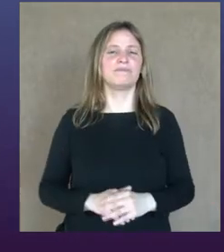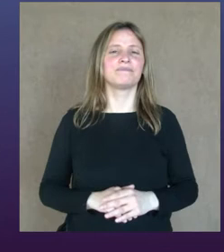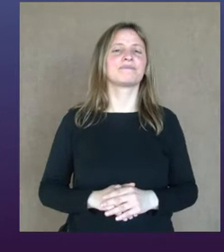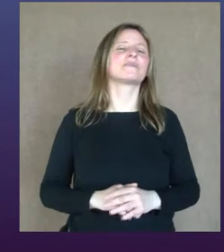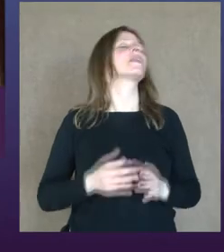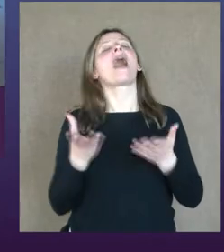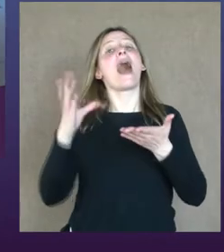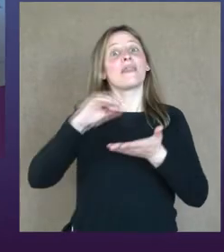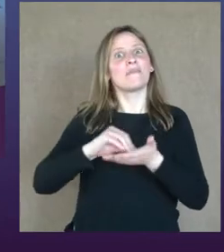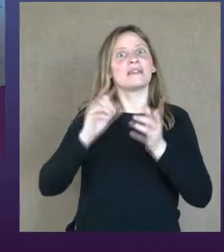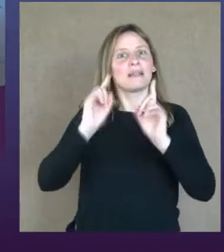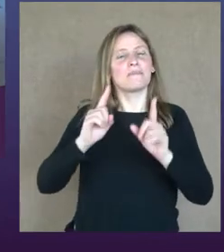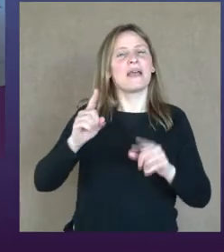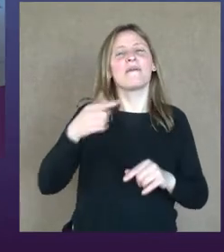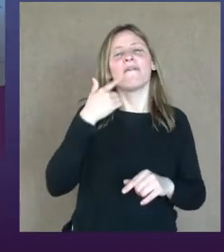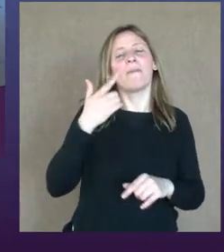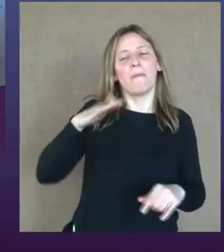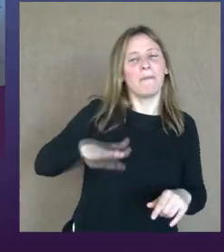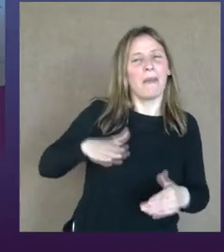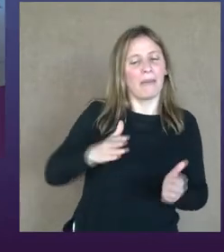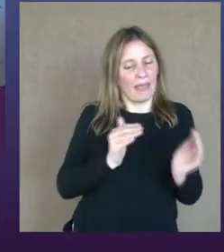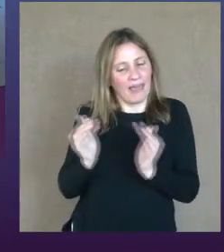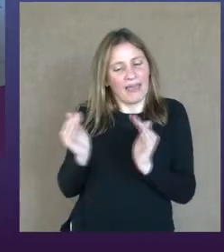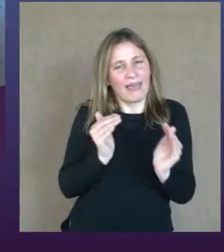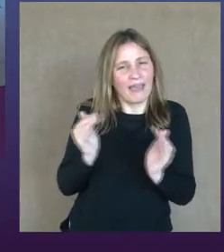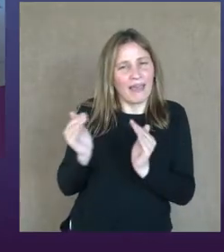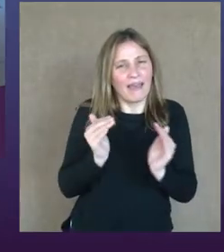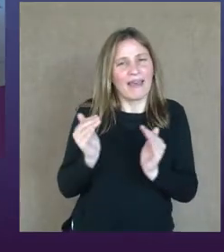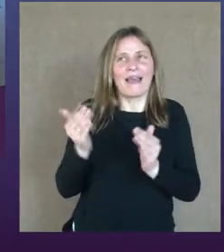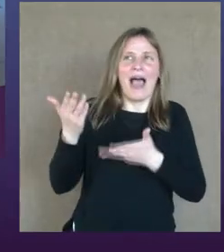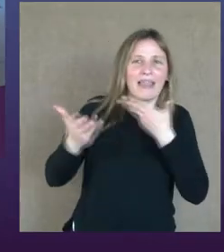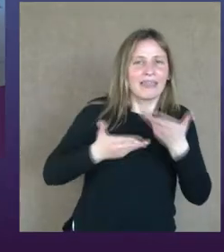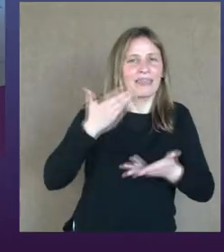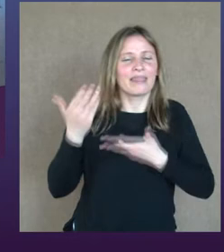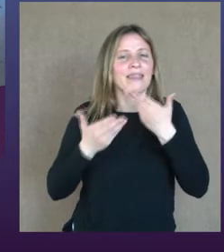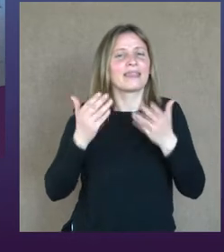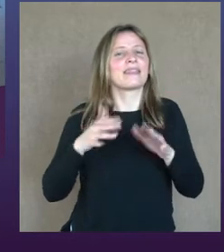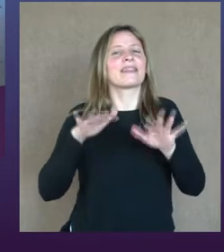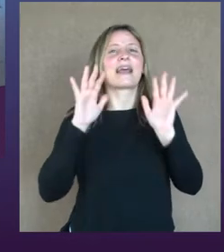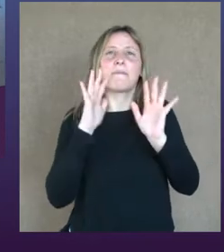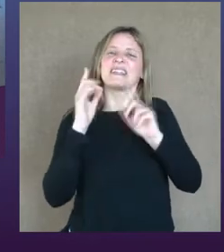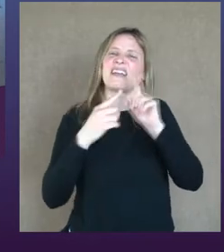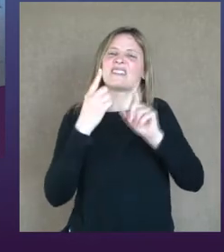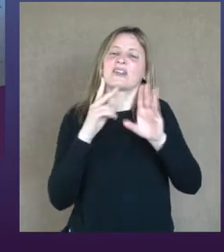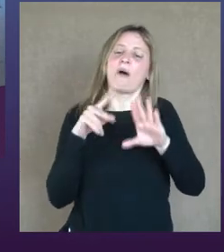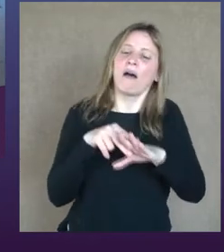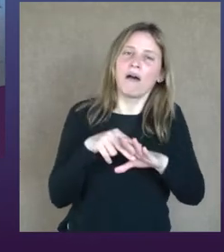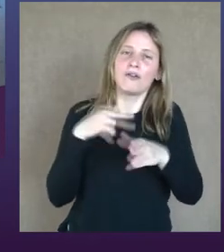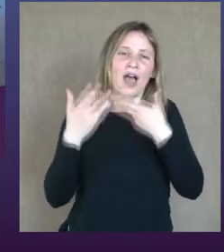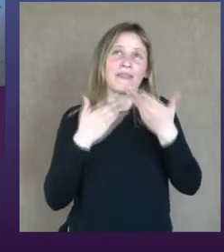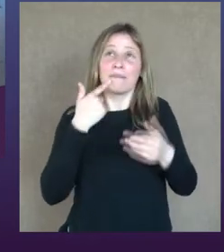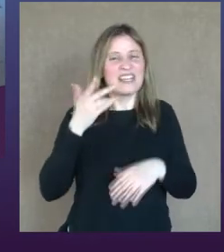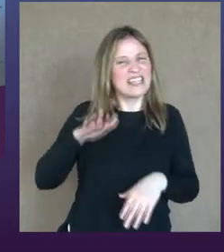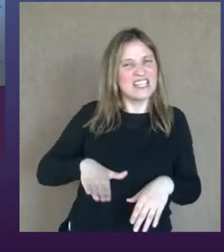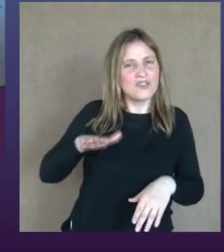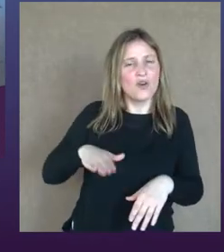y además también nos cantan desde cuando somos muy bebés y nos cantan. Yo pienso que a veces capaz que nos dejan de cantar, pero